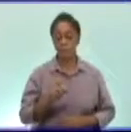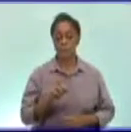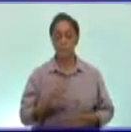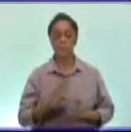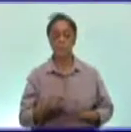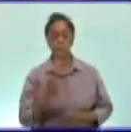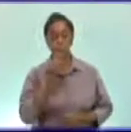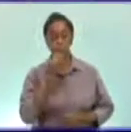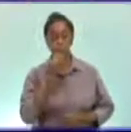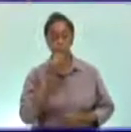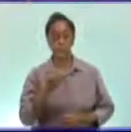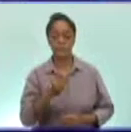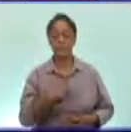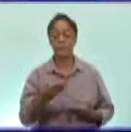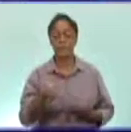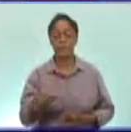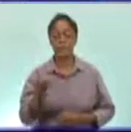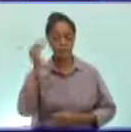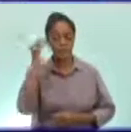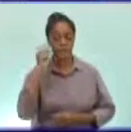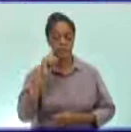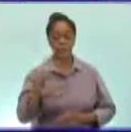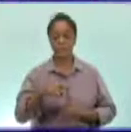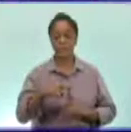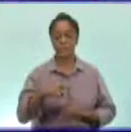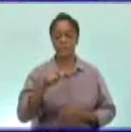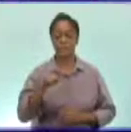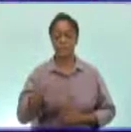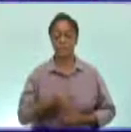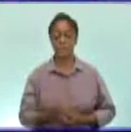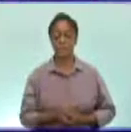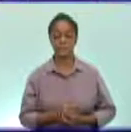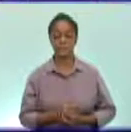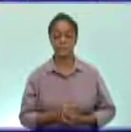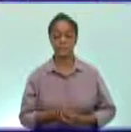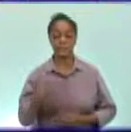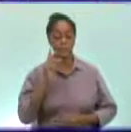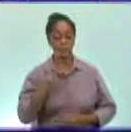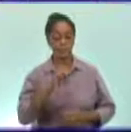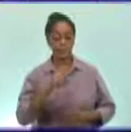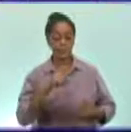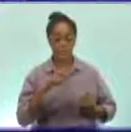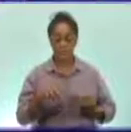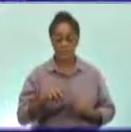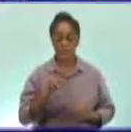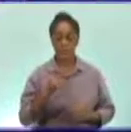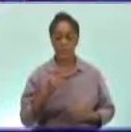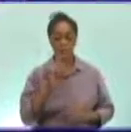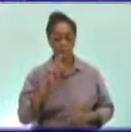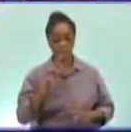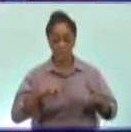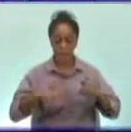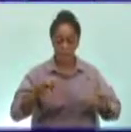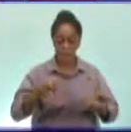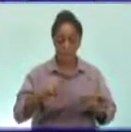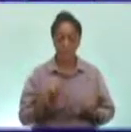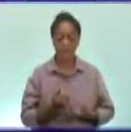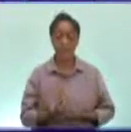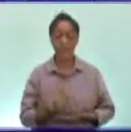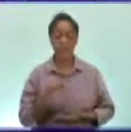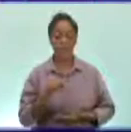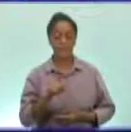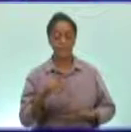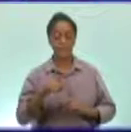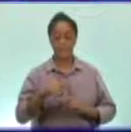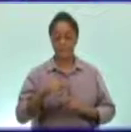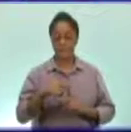que podemos dar a conocer el tema de hoy. Los científicos se han encargado en investigar este